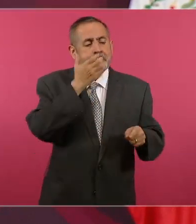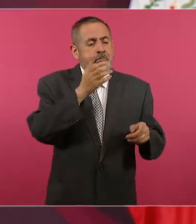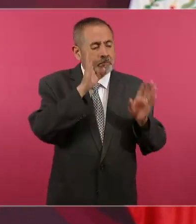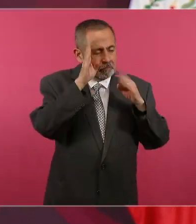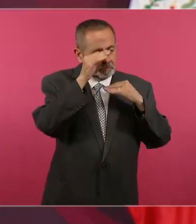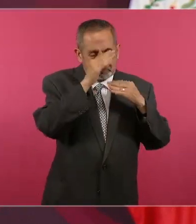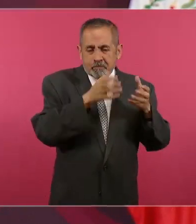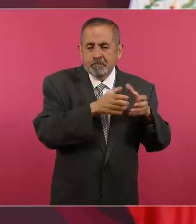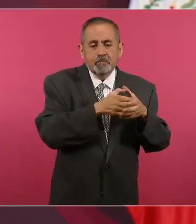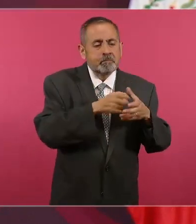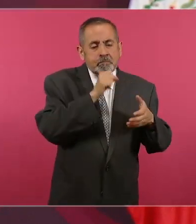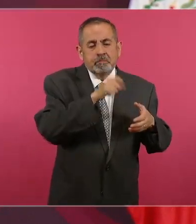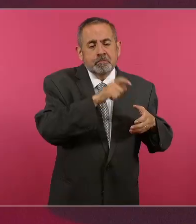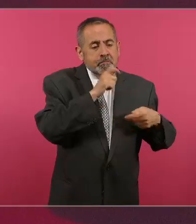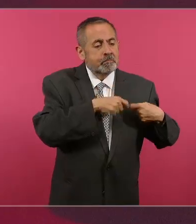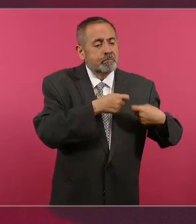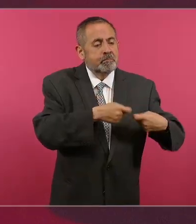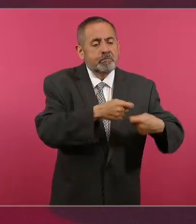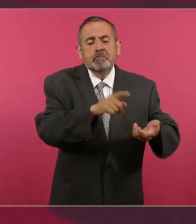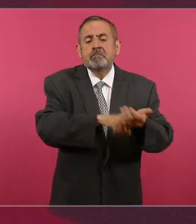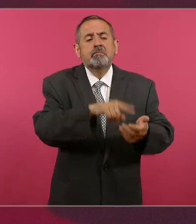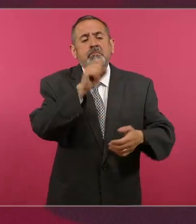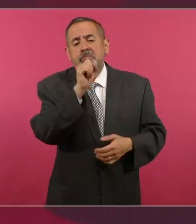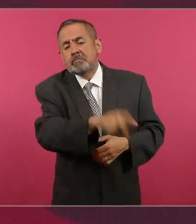conservadores del país,